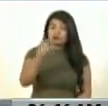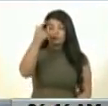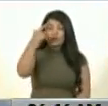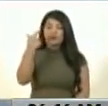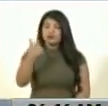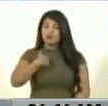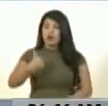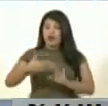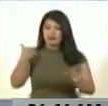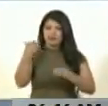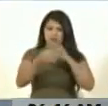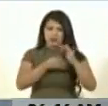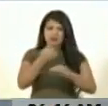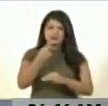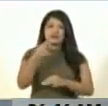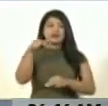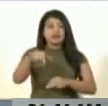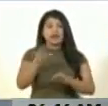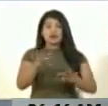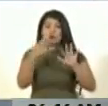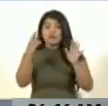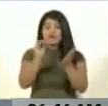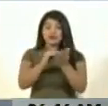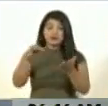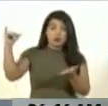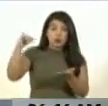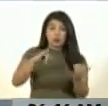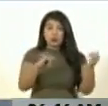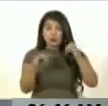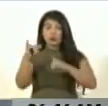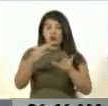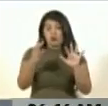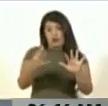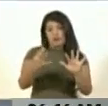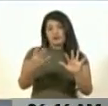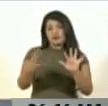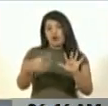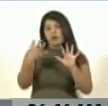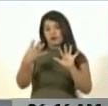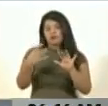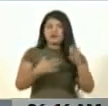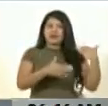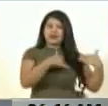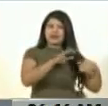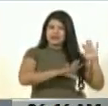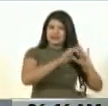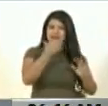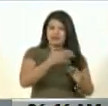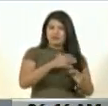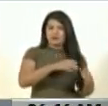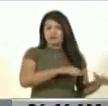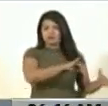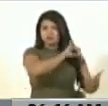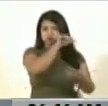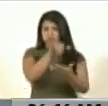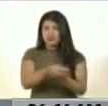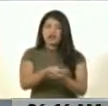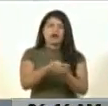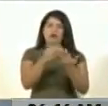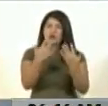mencionaba, que este es el noveno vuelo que recibimos. El primero se recibió el 15 de diciembre con 76